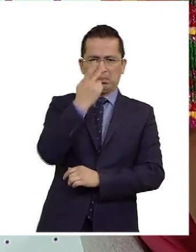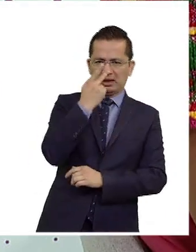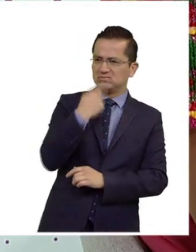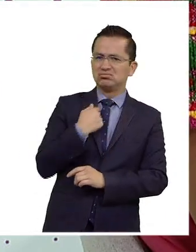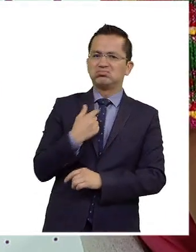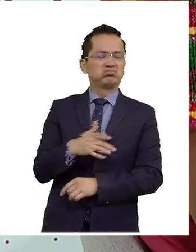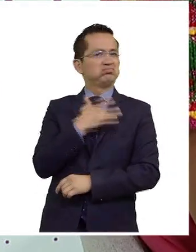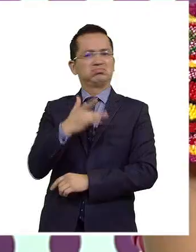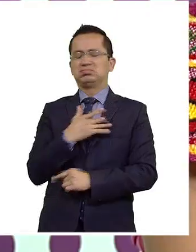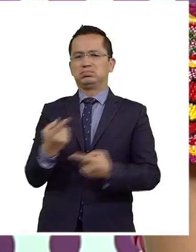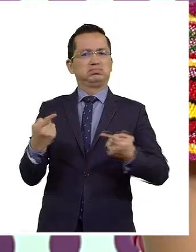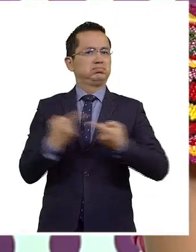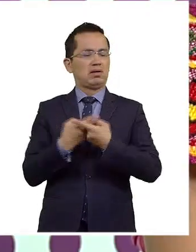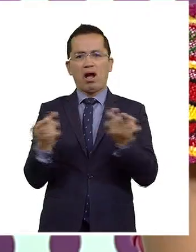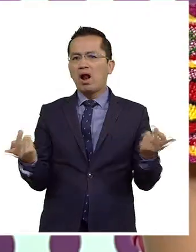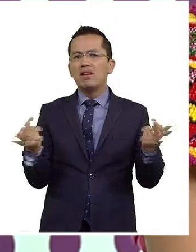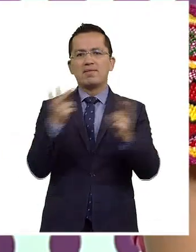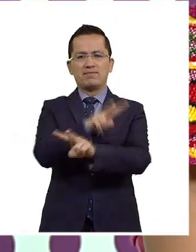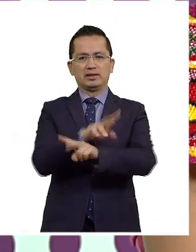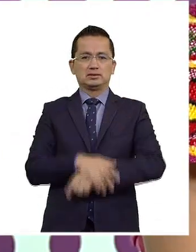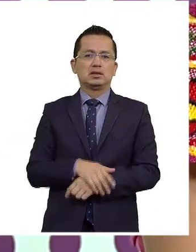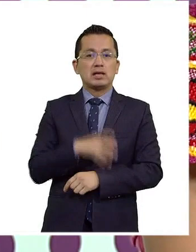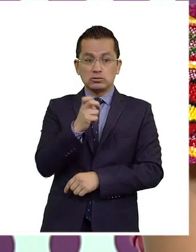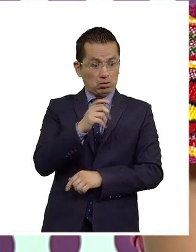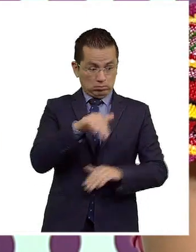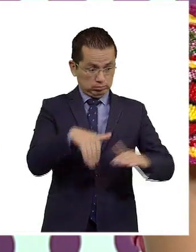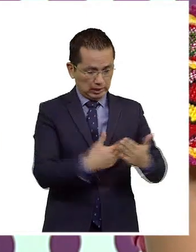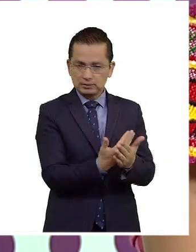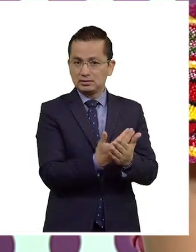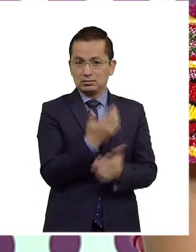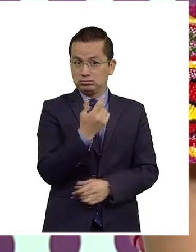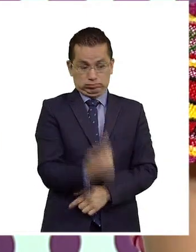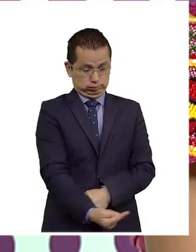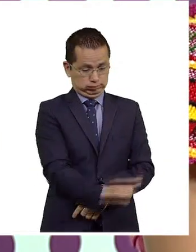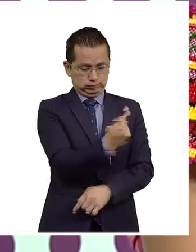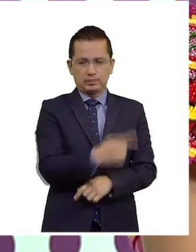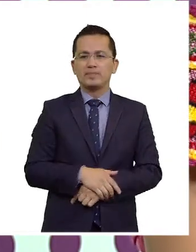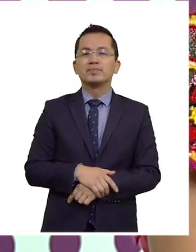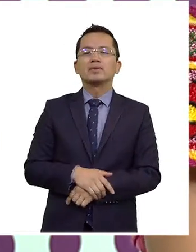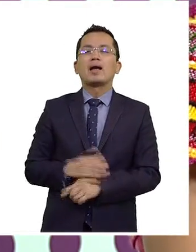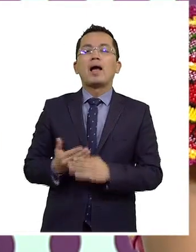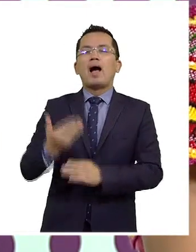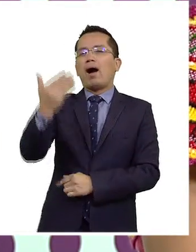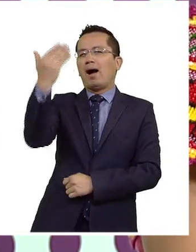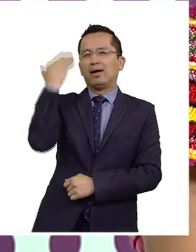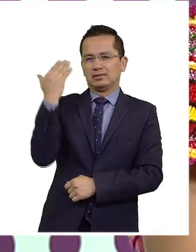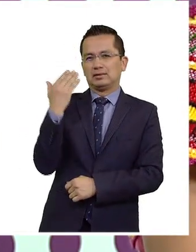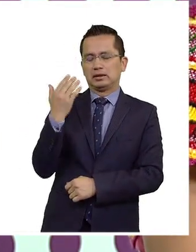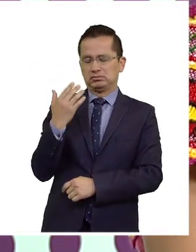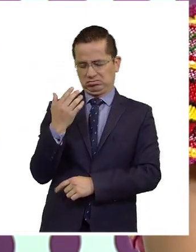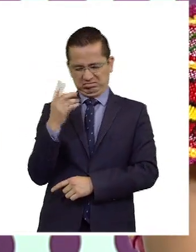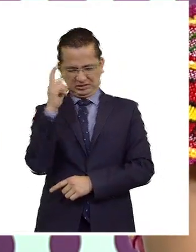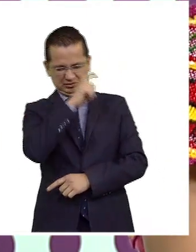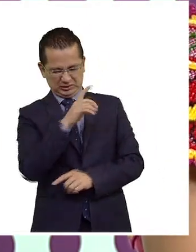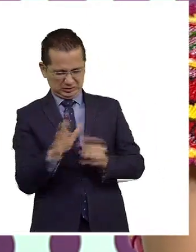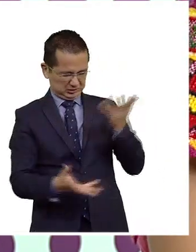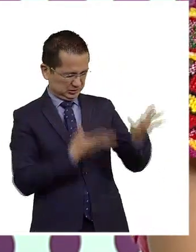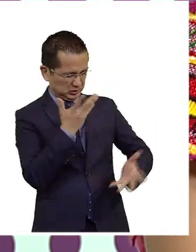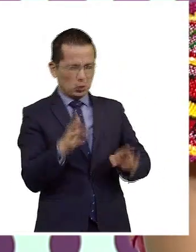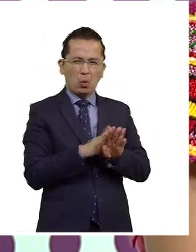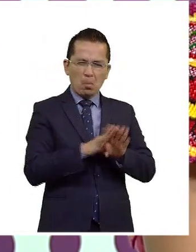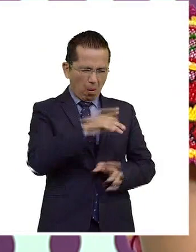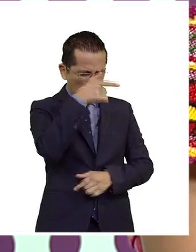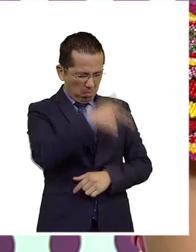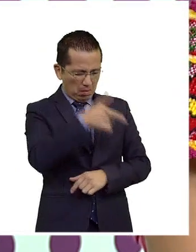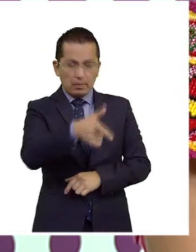Antes era un poco más difícil entender que nos estaban expresando eso, niñas, niños y adolescentes, sobre todo